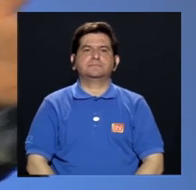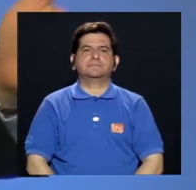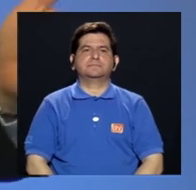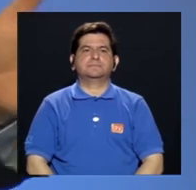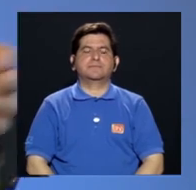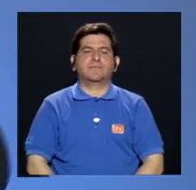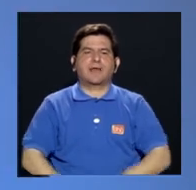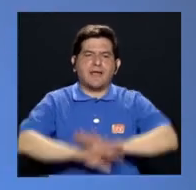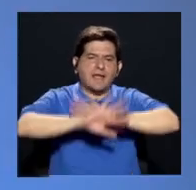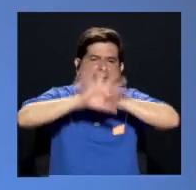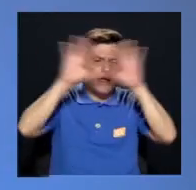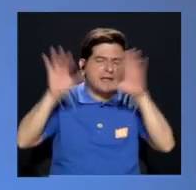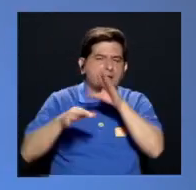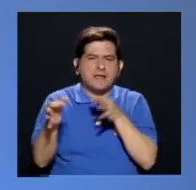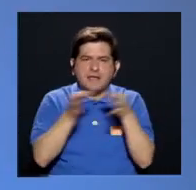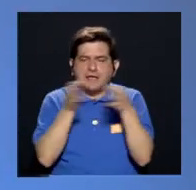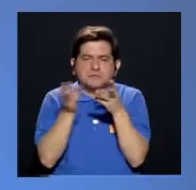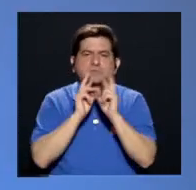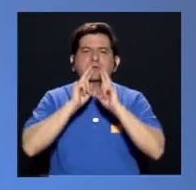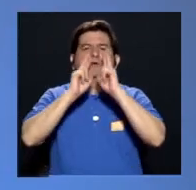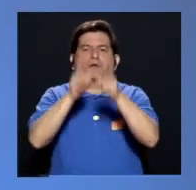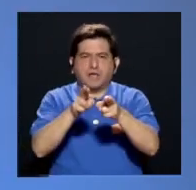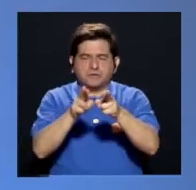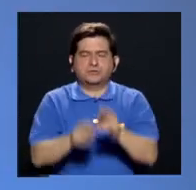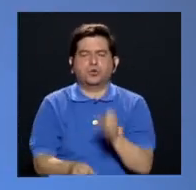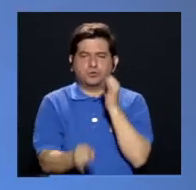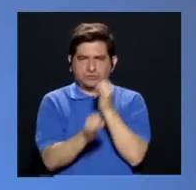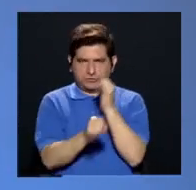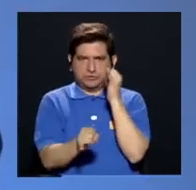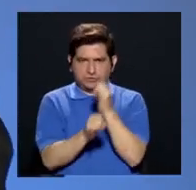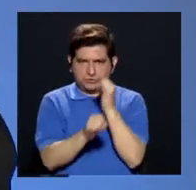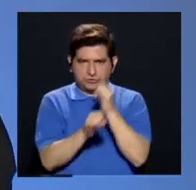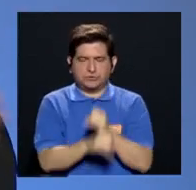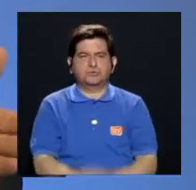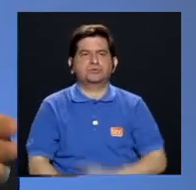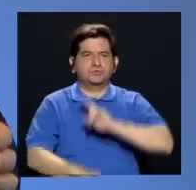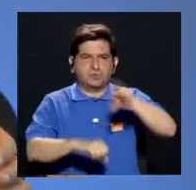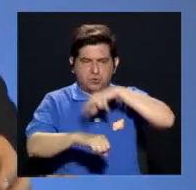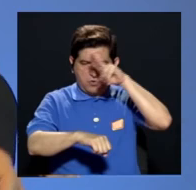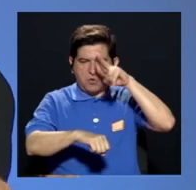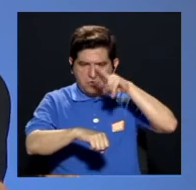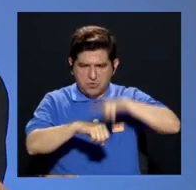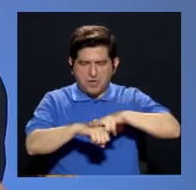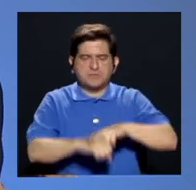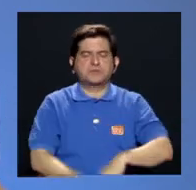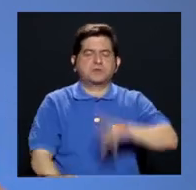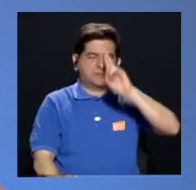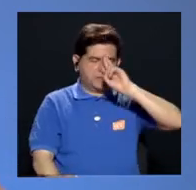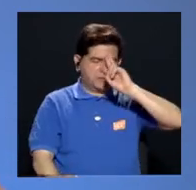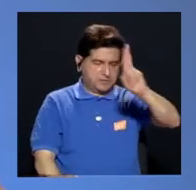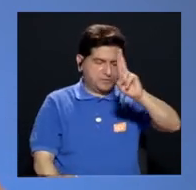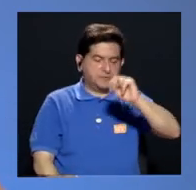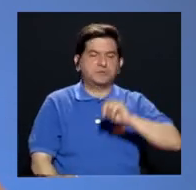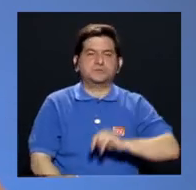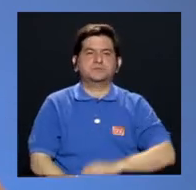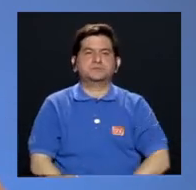En transparencia y rendición de cuentas, nuestra institución es nacionalmente reconocida